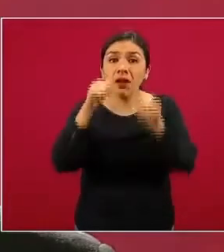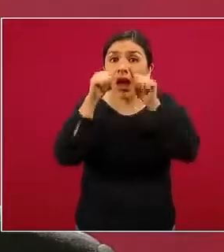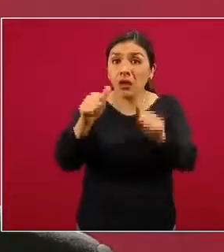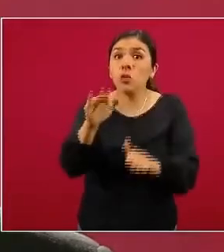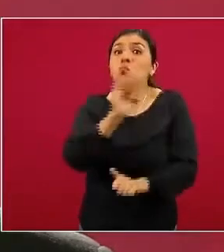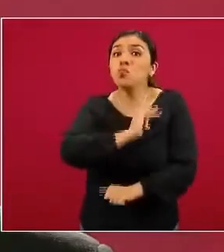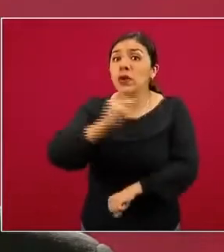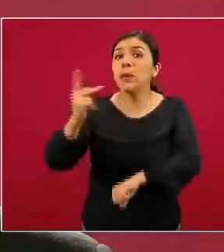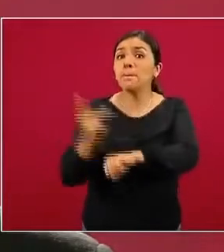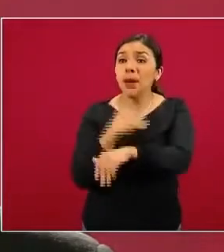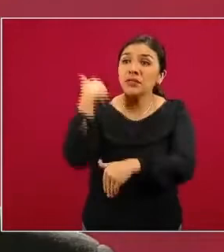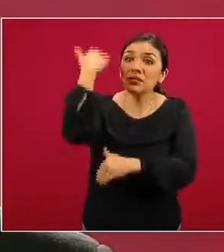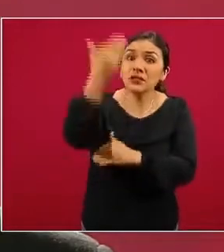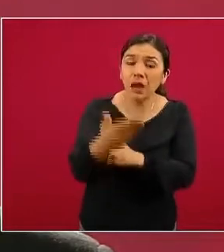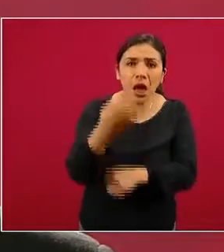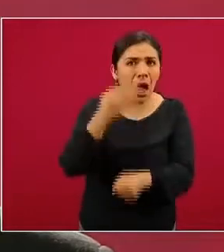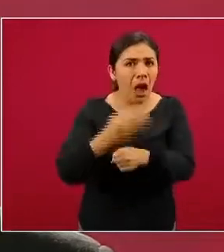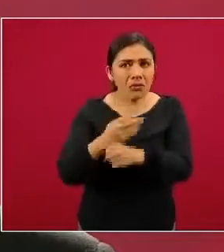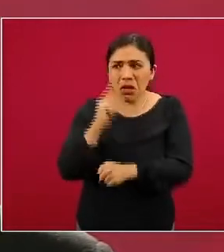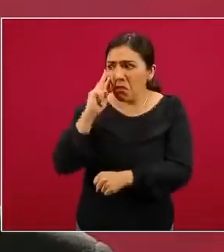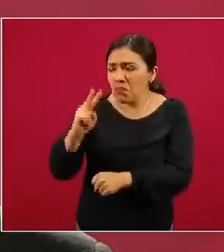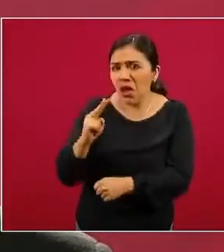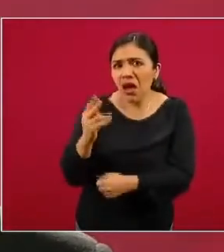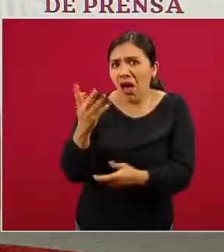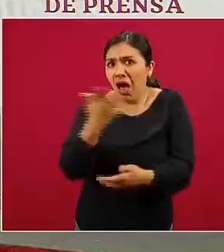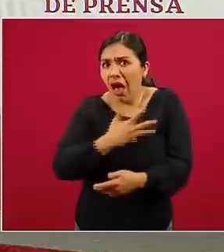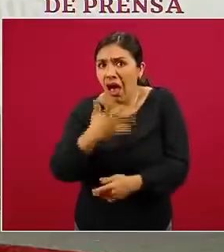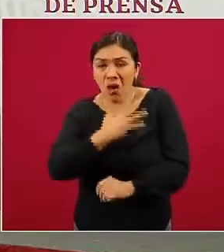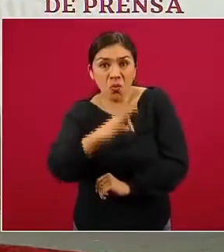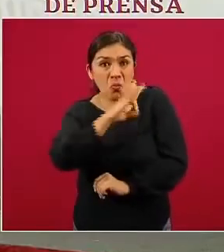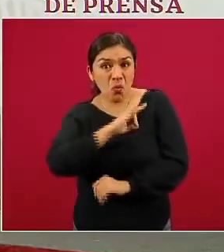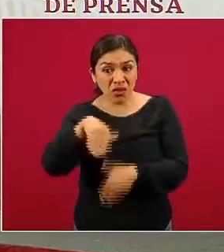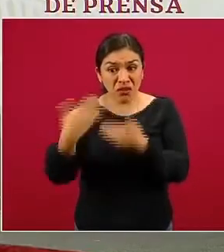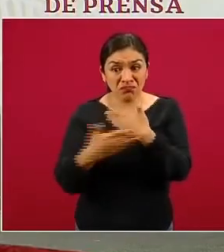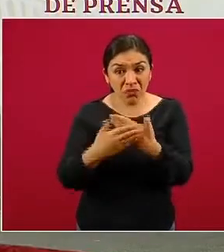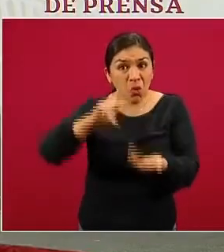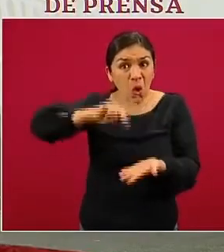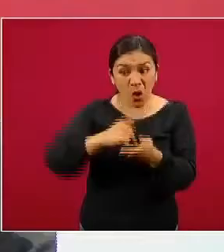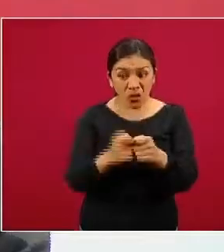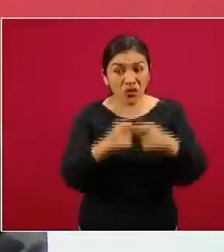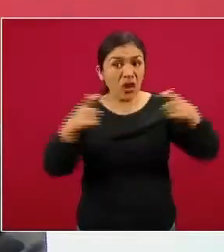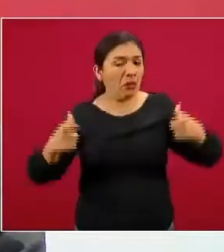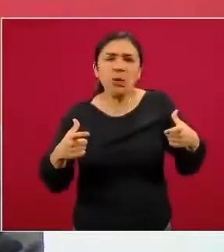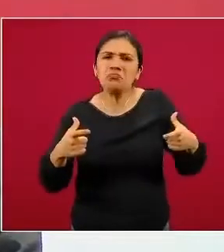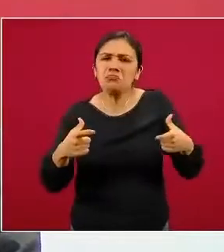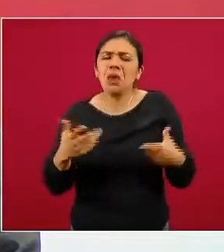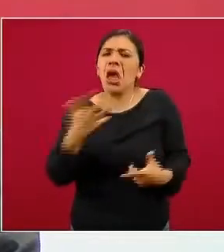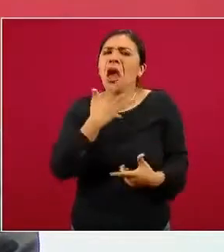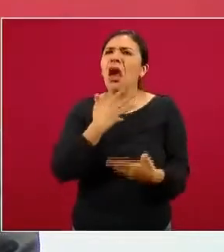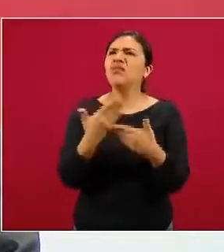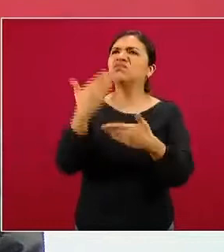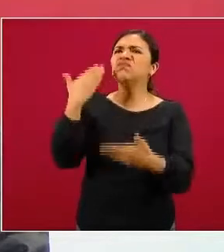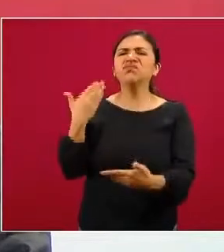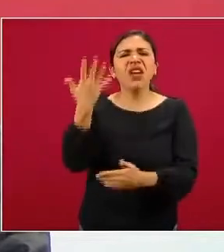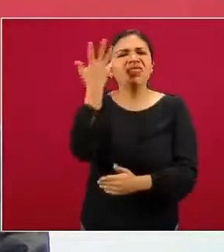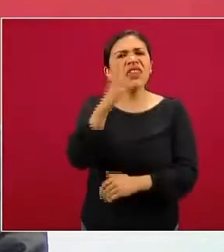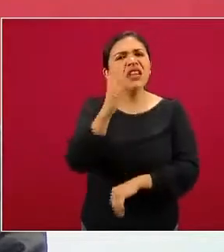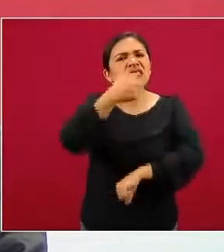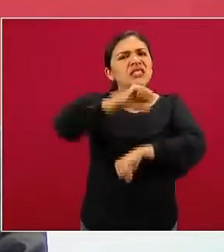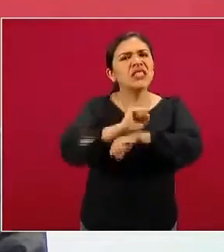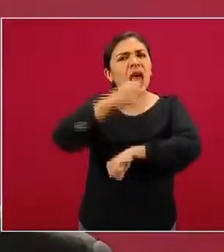esto podría ocurrir. Hasta el momento no hay una señal de que eso esté ocurriendo en México. Llevamos 10